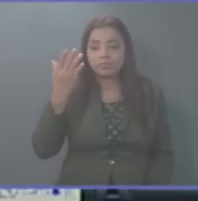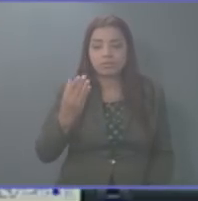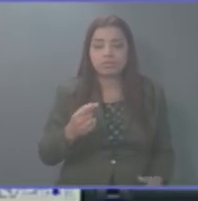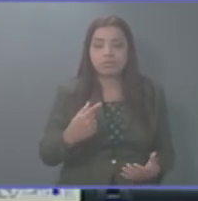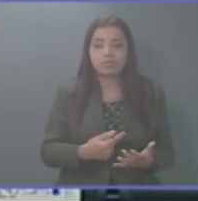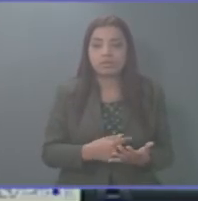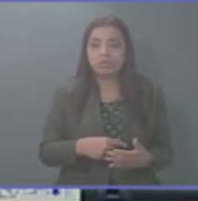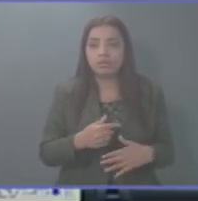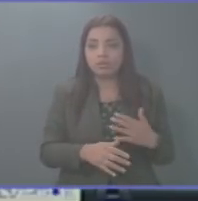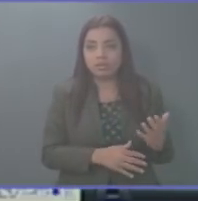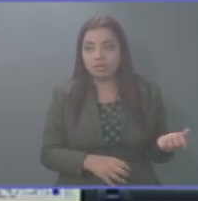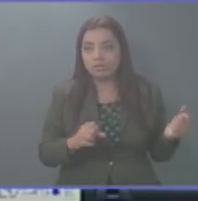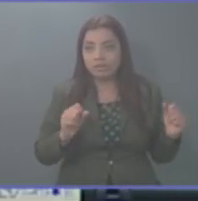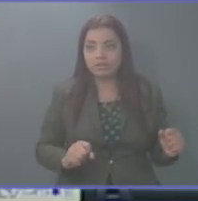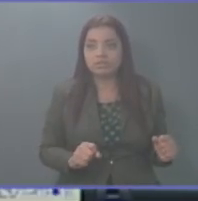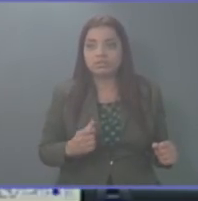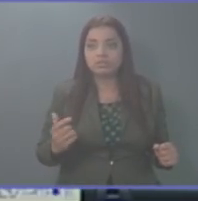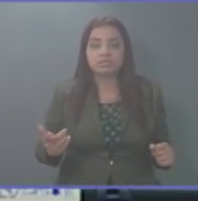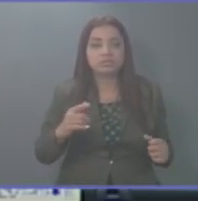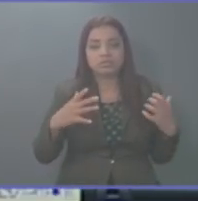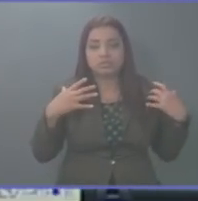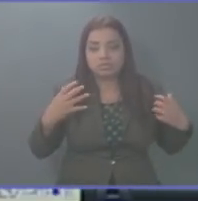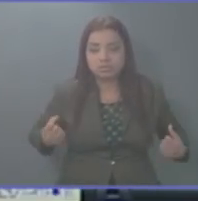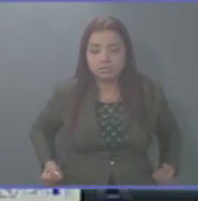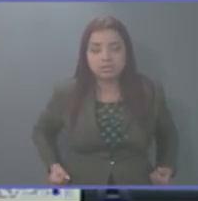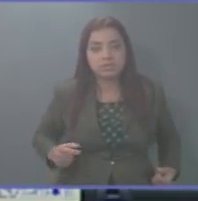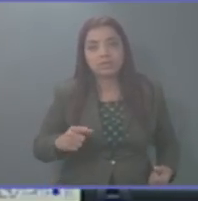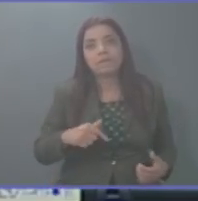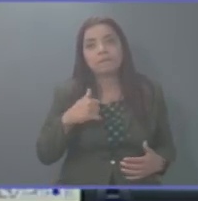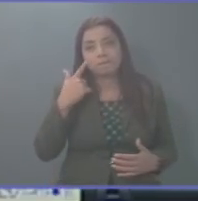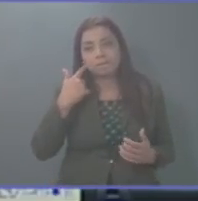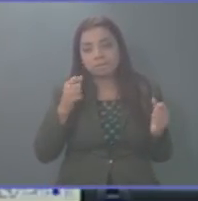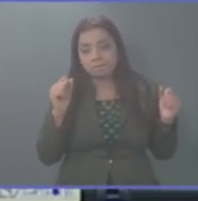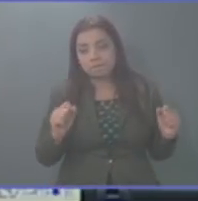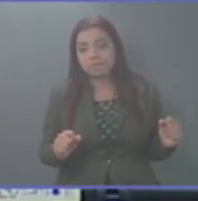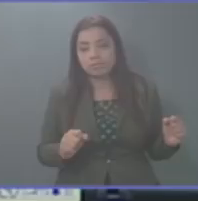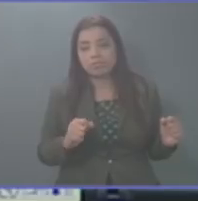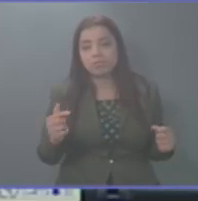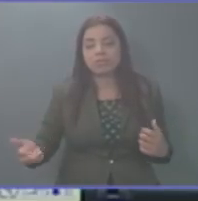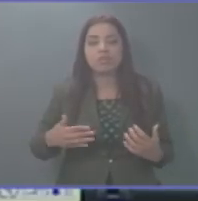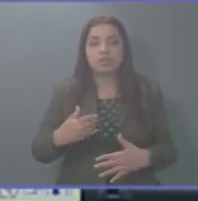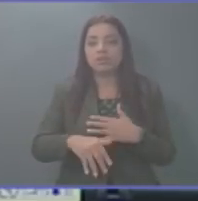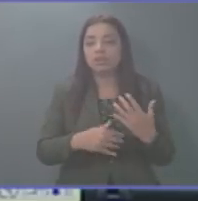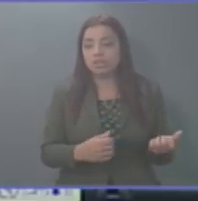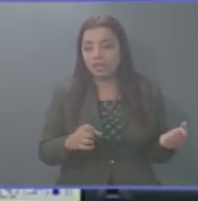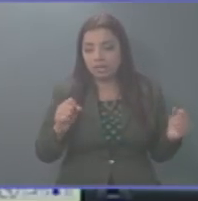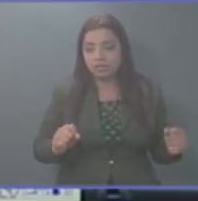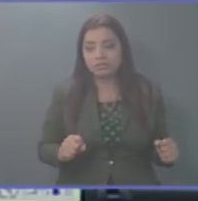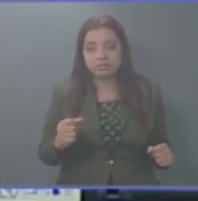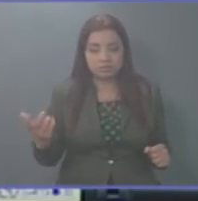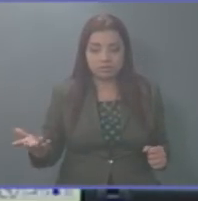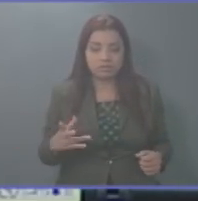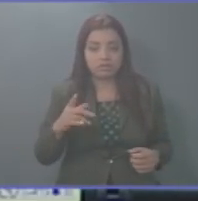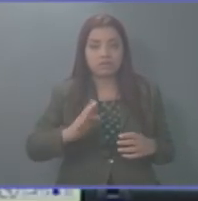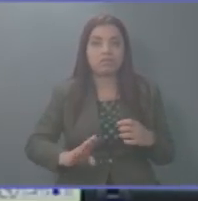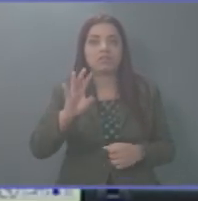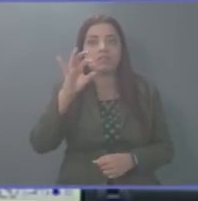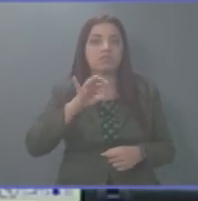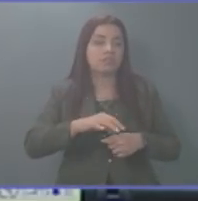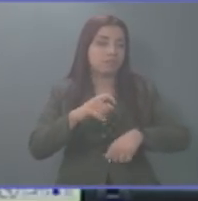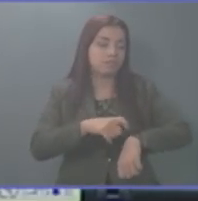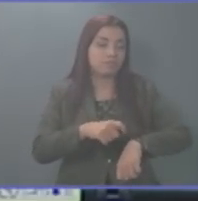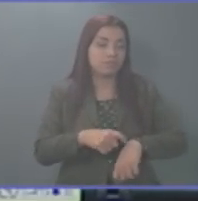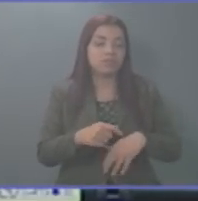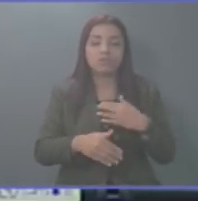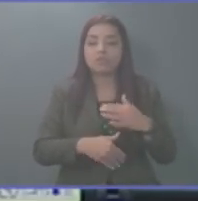sido presentada la del Ejecutivo. La propuesta que se va a discutir, está discutiendo en este momento, contempla la